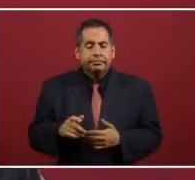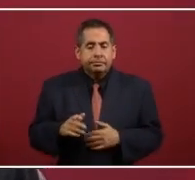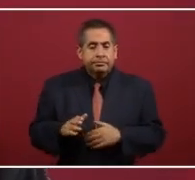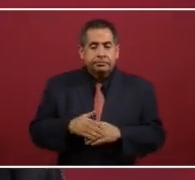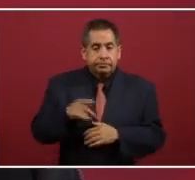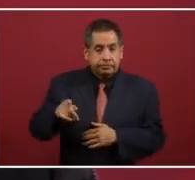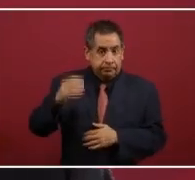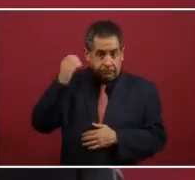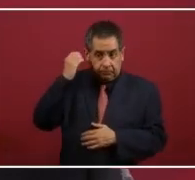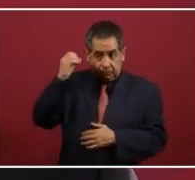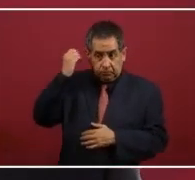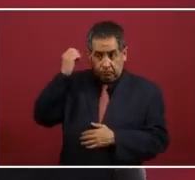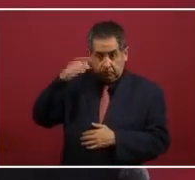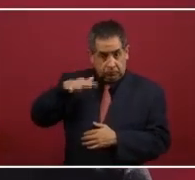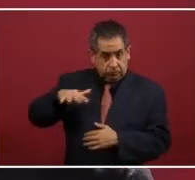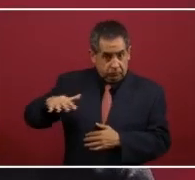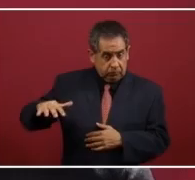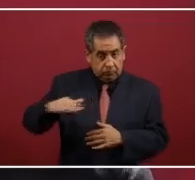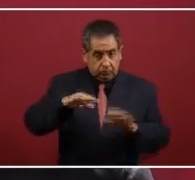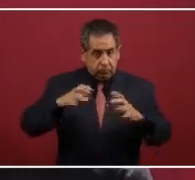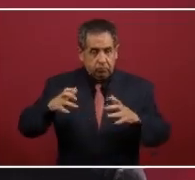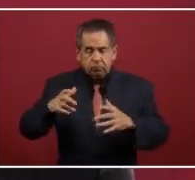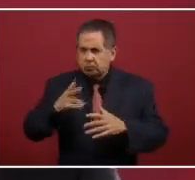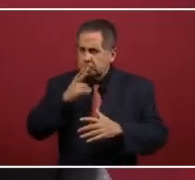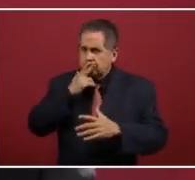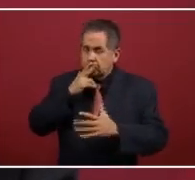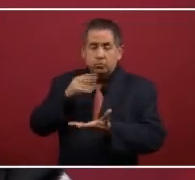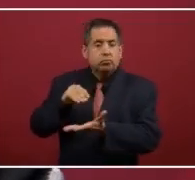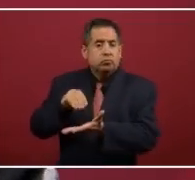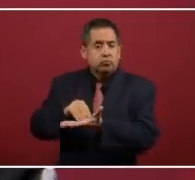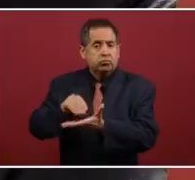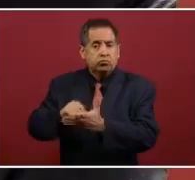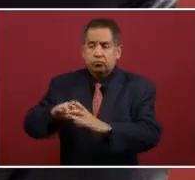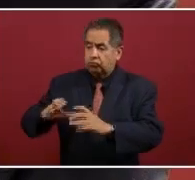porque Oaxaca ha conservado